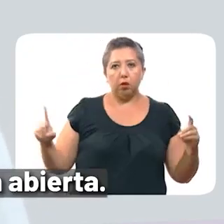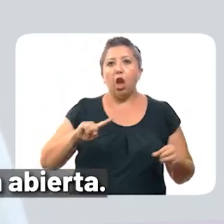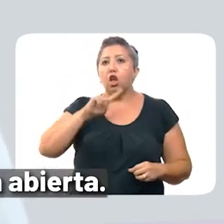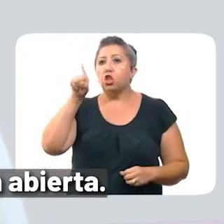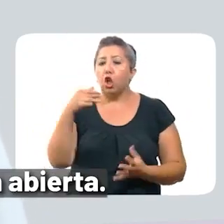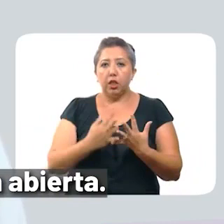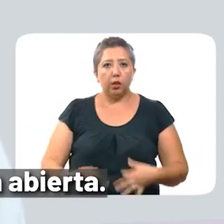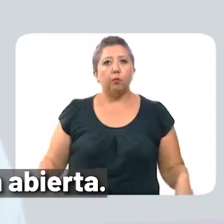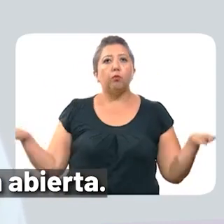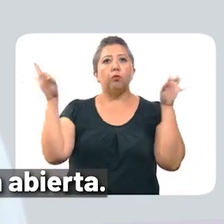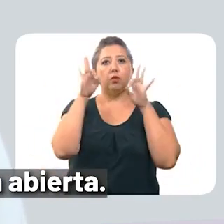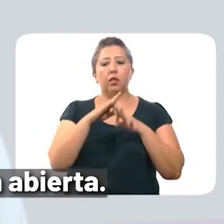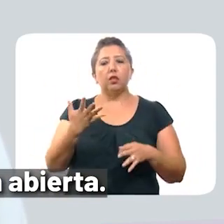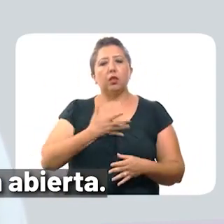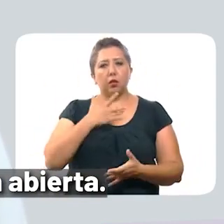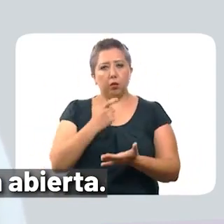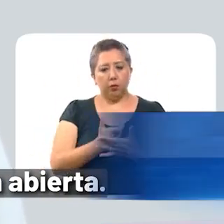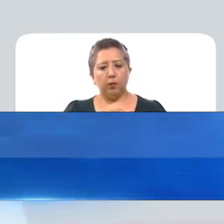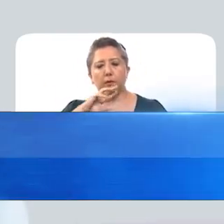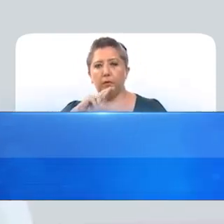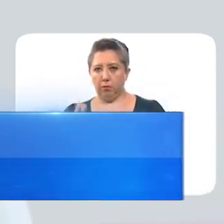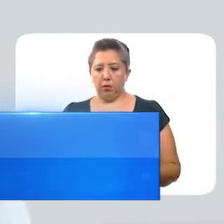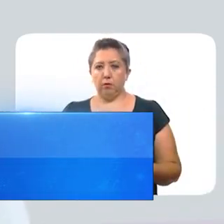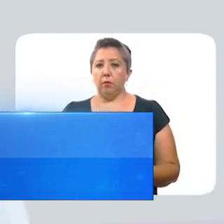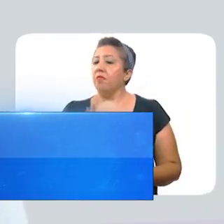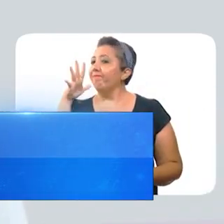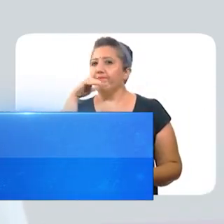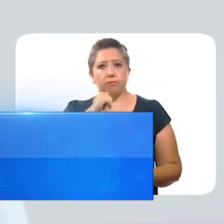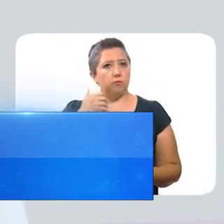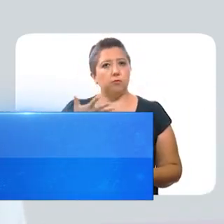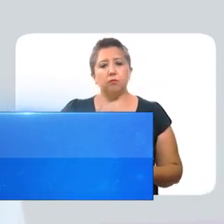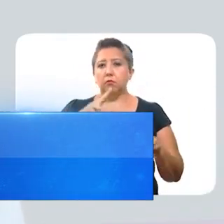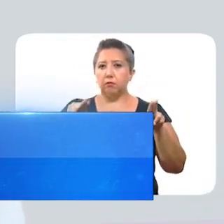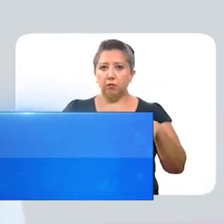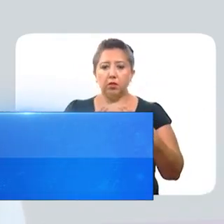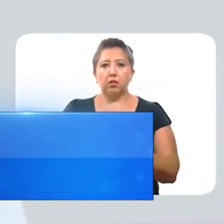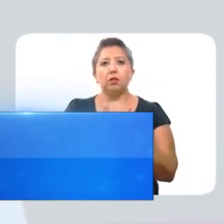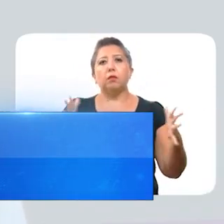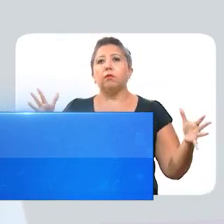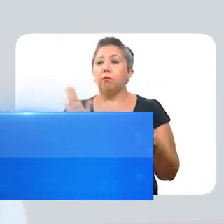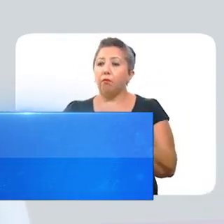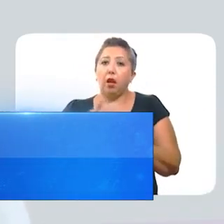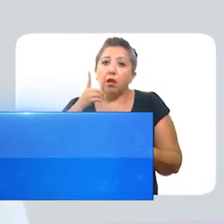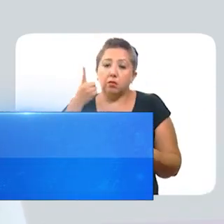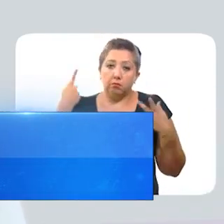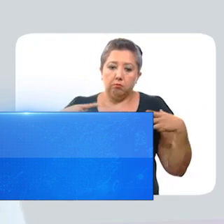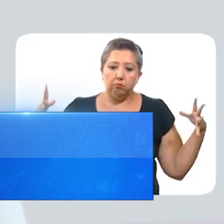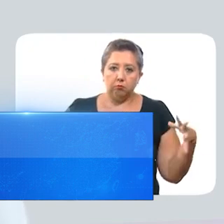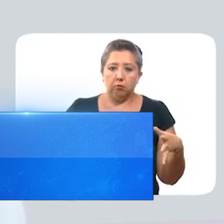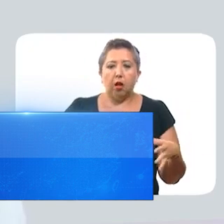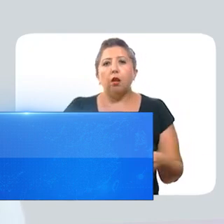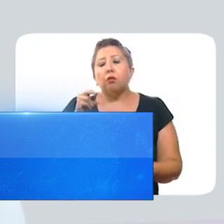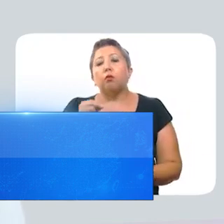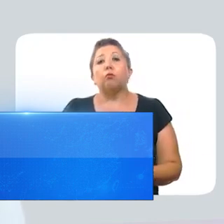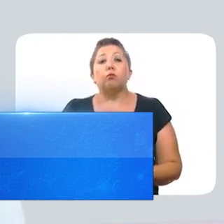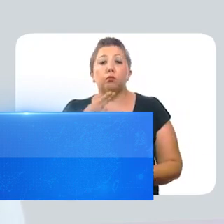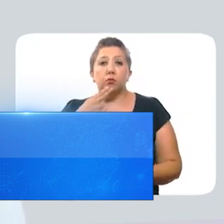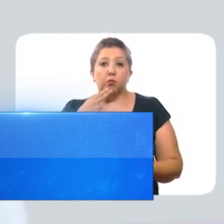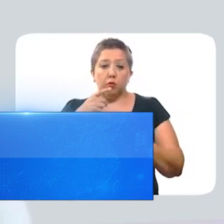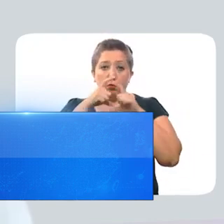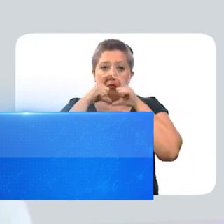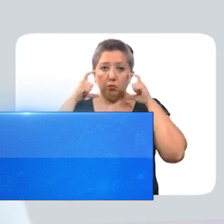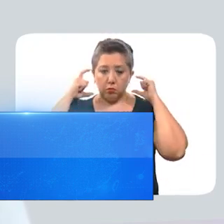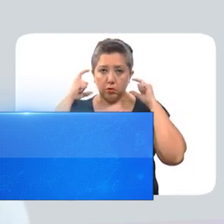son indispensables para tener una economía abierta. No podemos tener negocios que incrementen los aforos, pero que dejen de cuidar el uso de